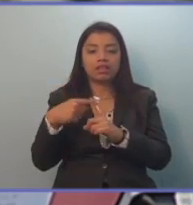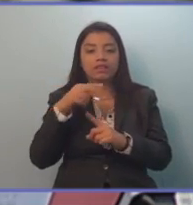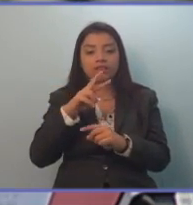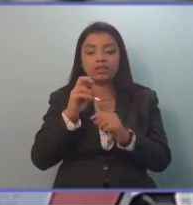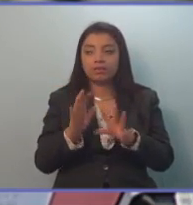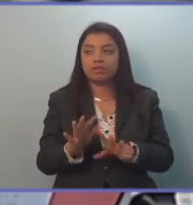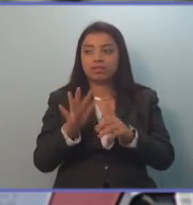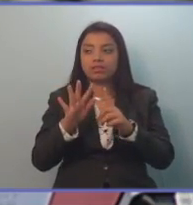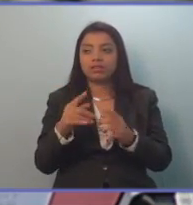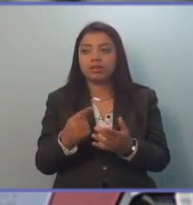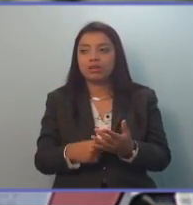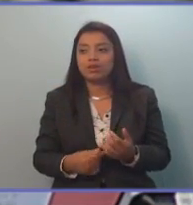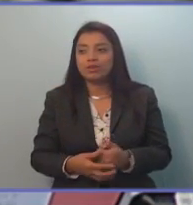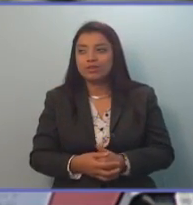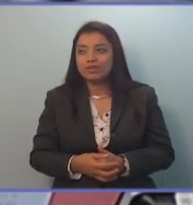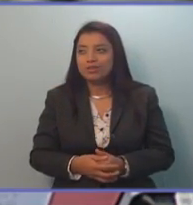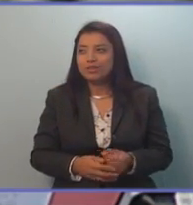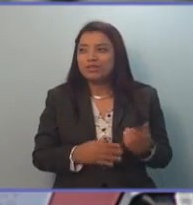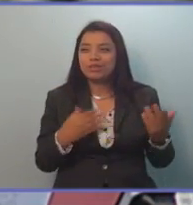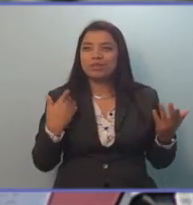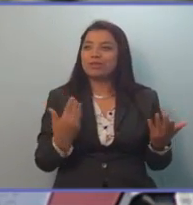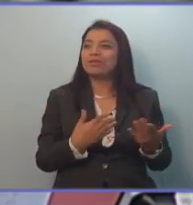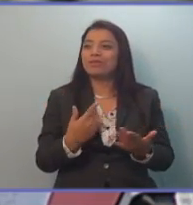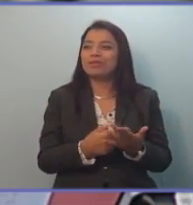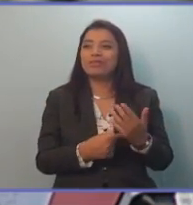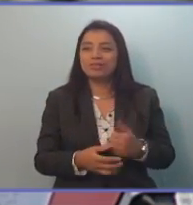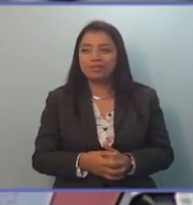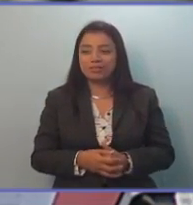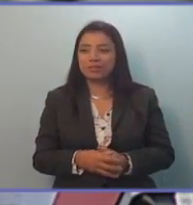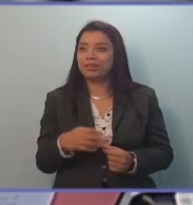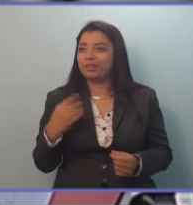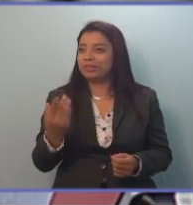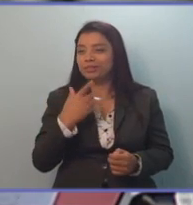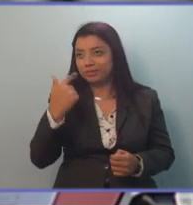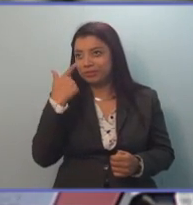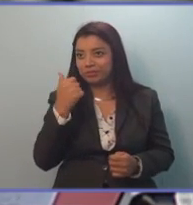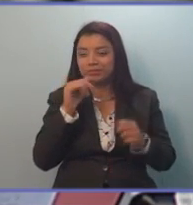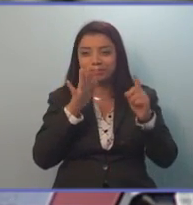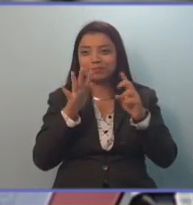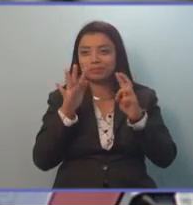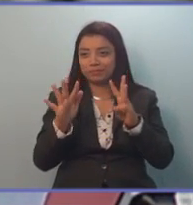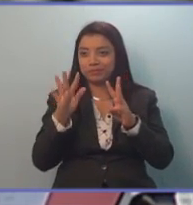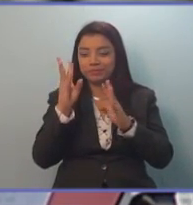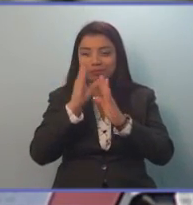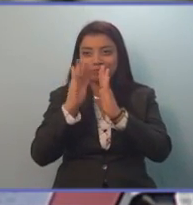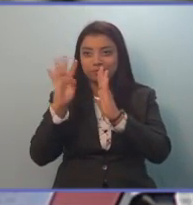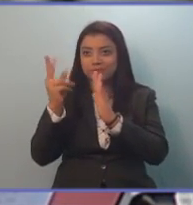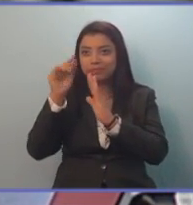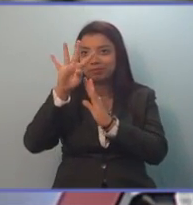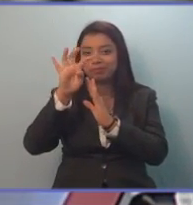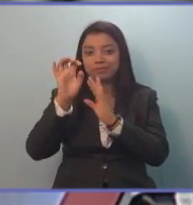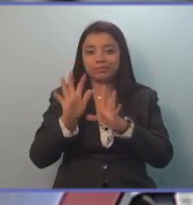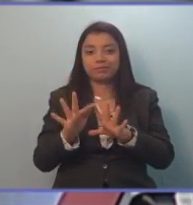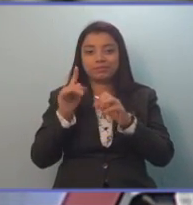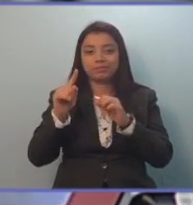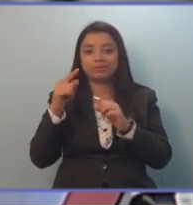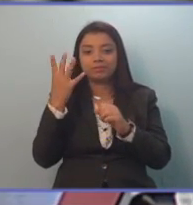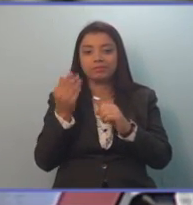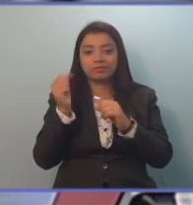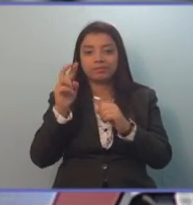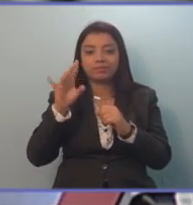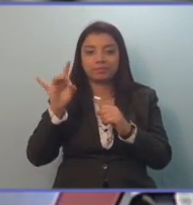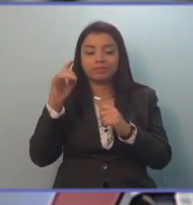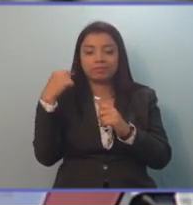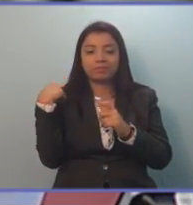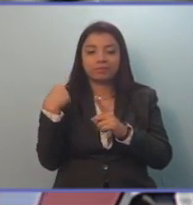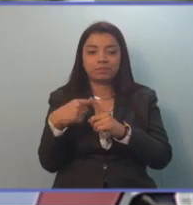2016, publicado en el Diario Oficial número 78, tomo 411, del día 28 de abril